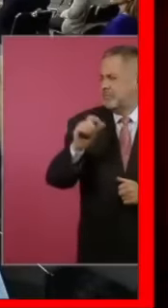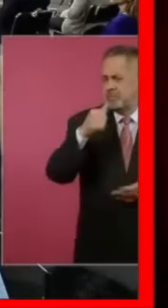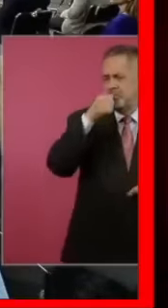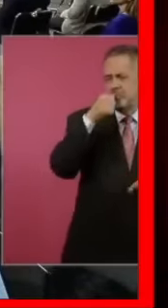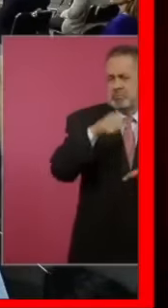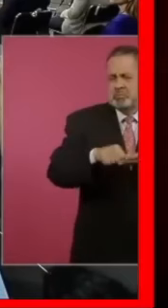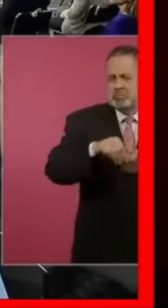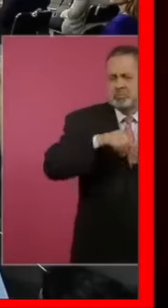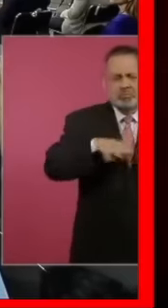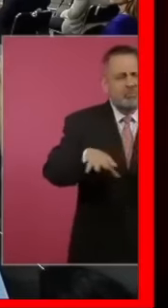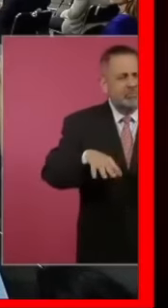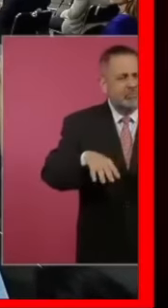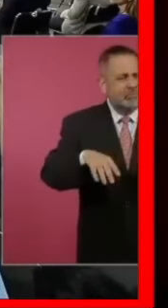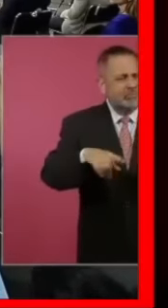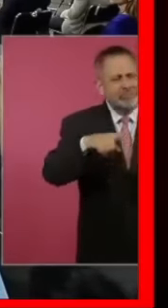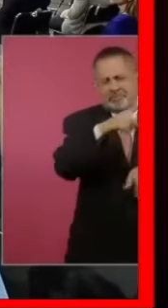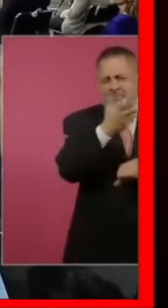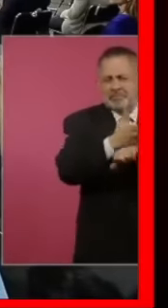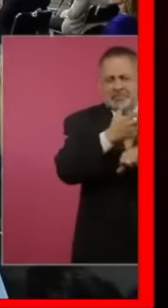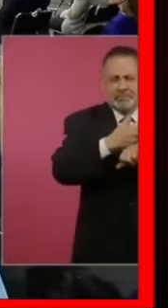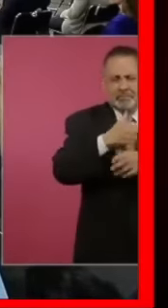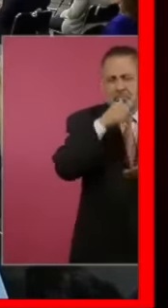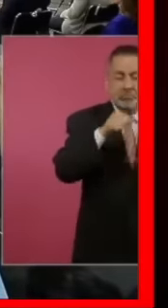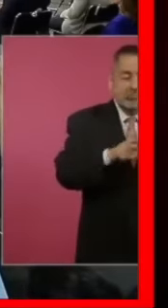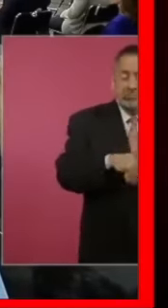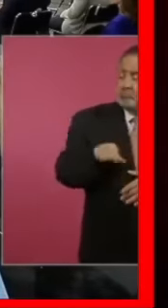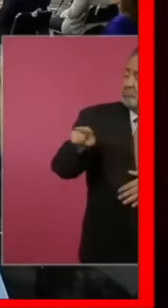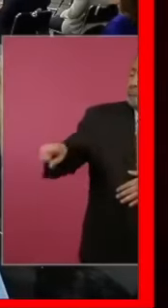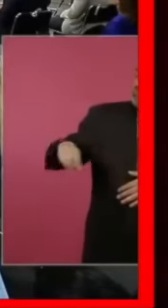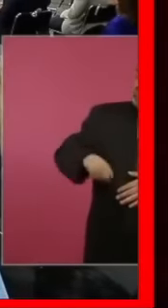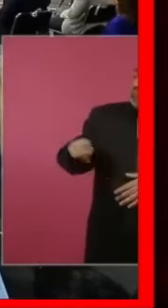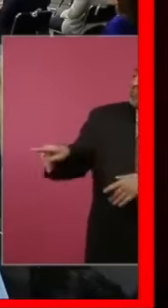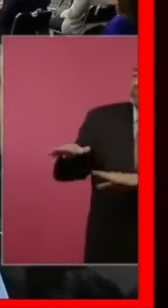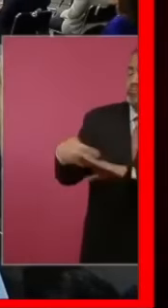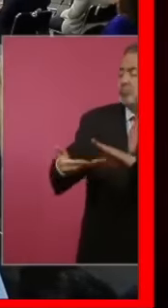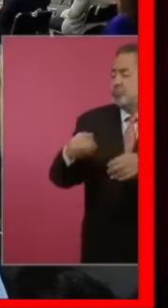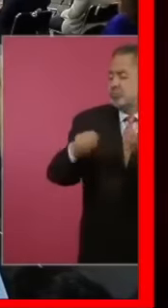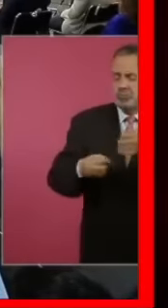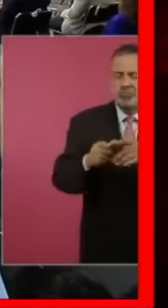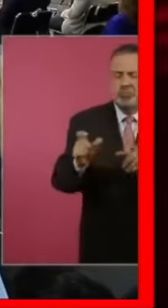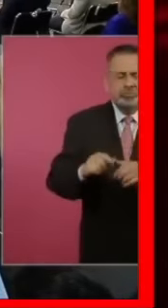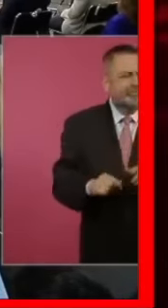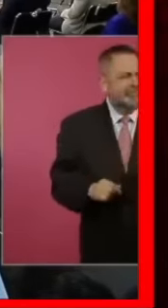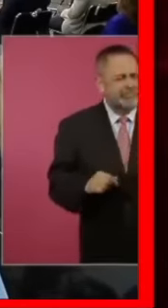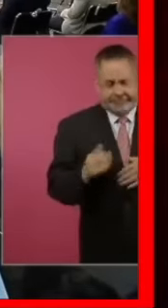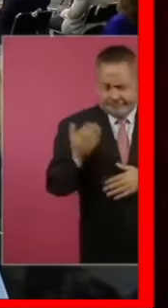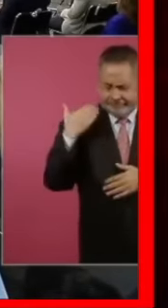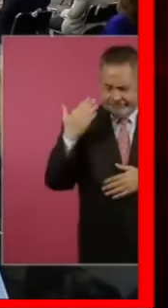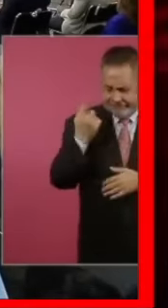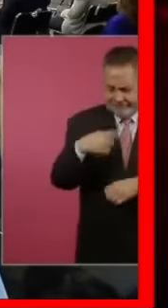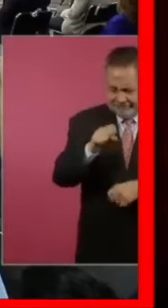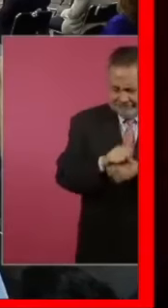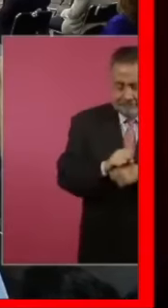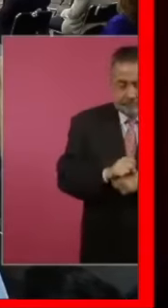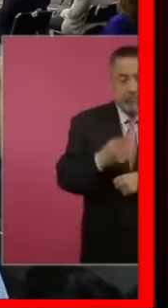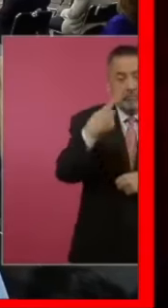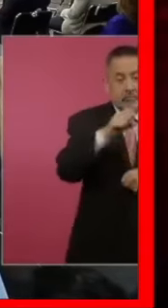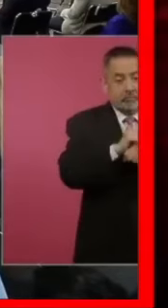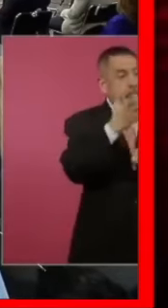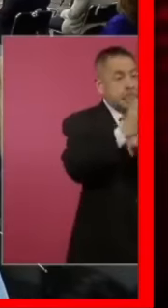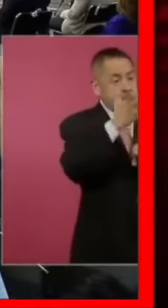carta los de departamento de estado pasada la semana pasada defendiendo a